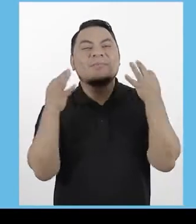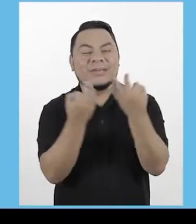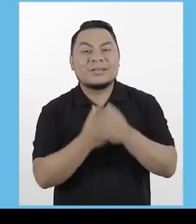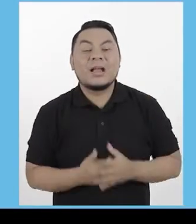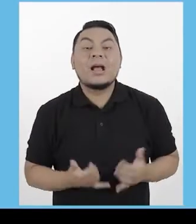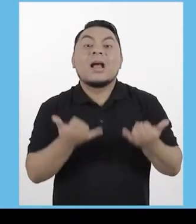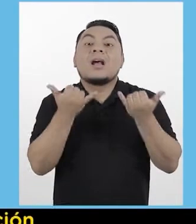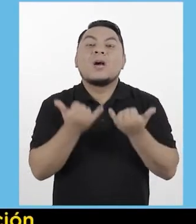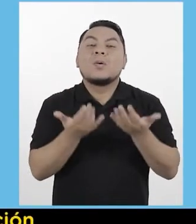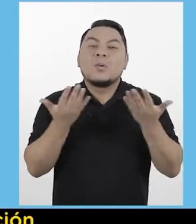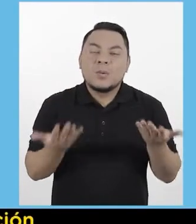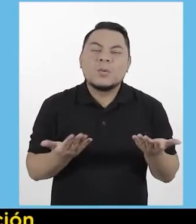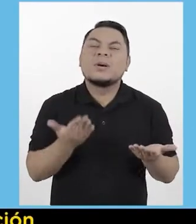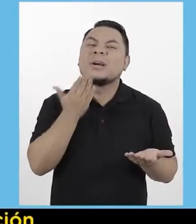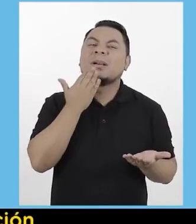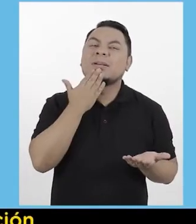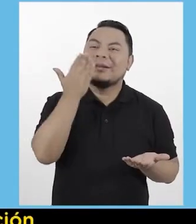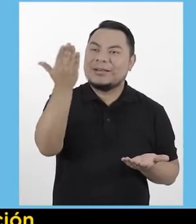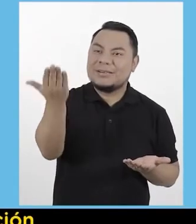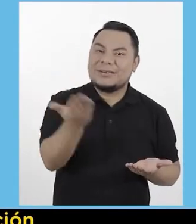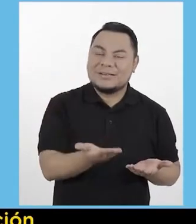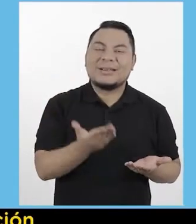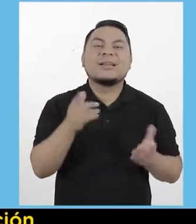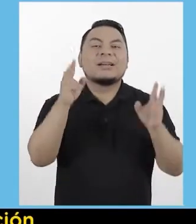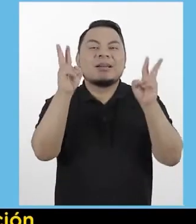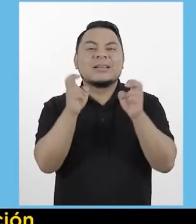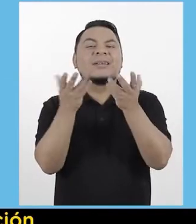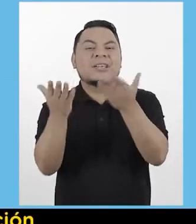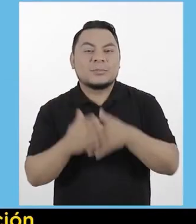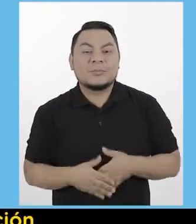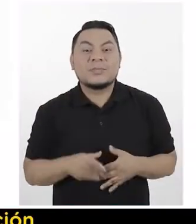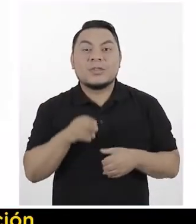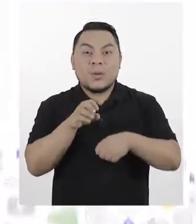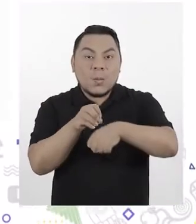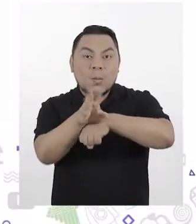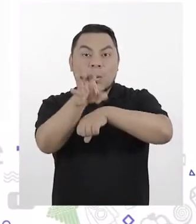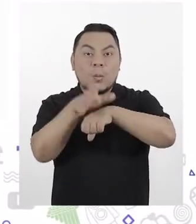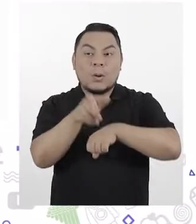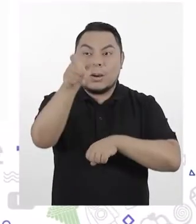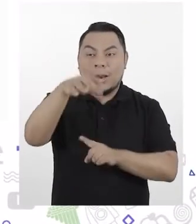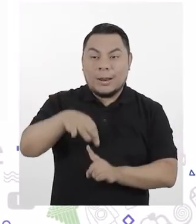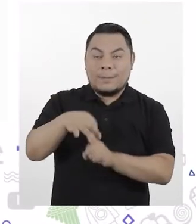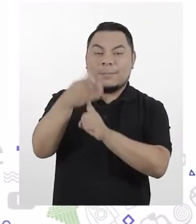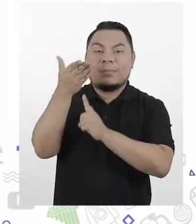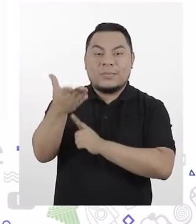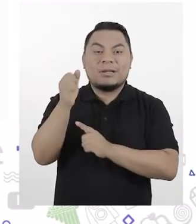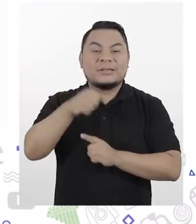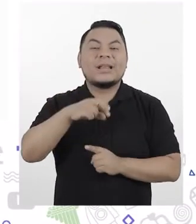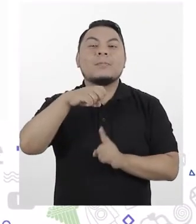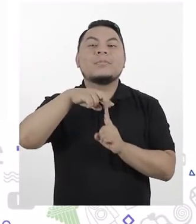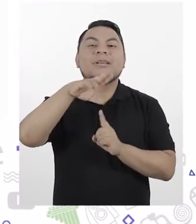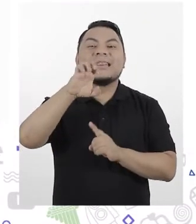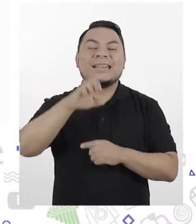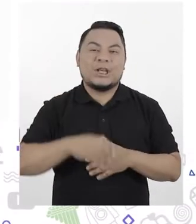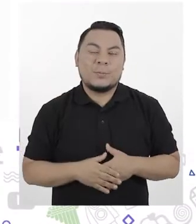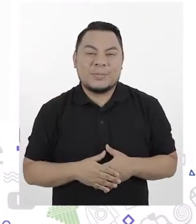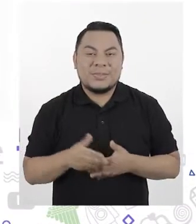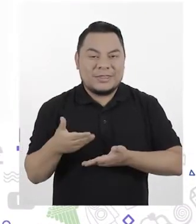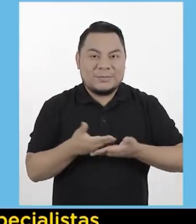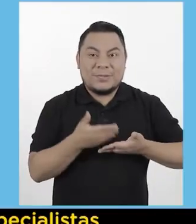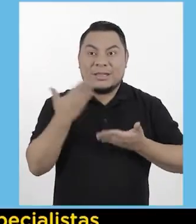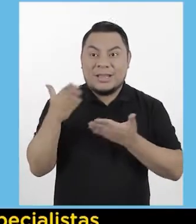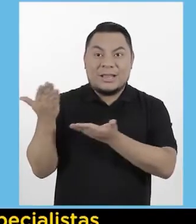Bien, familias, ahora toca dar pase a nuestra sección Consejos de los Especialistas del